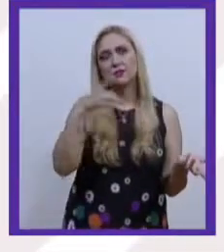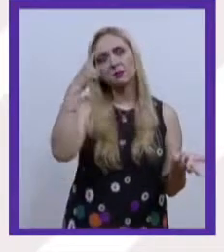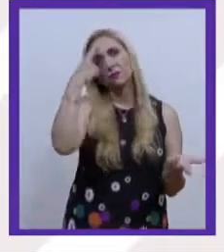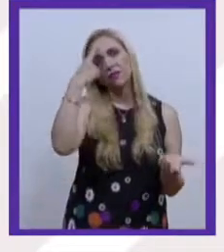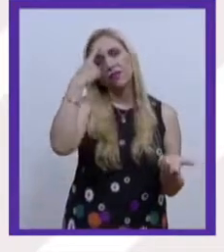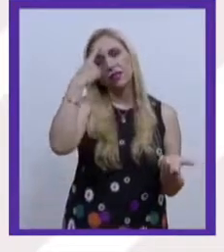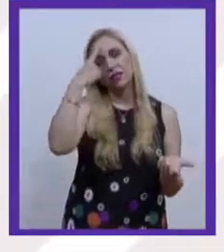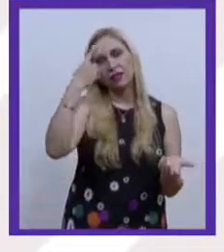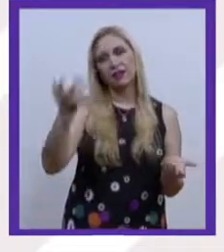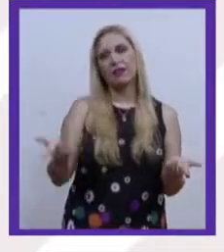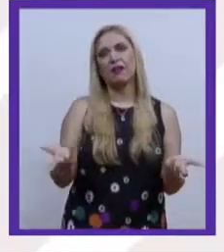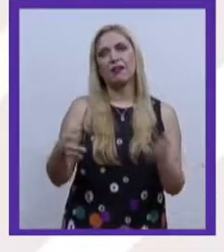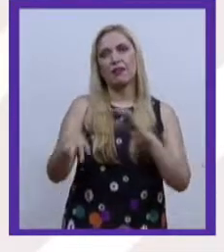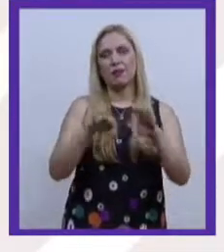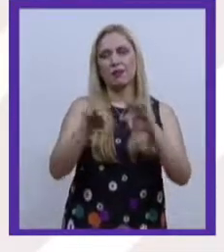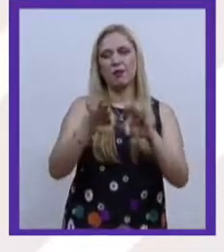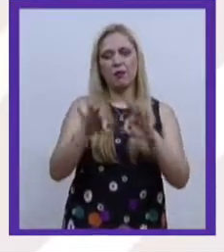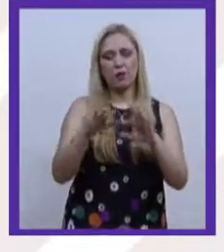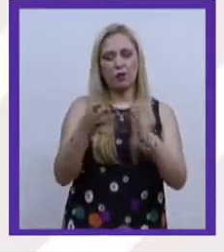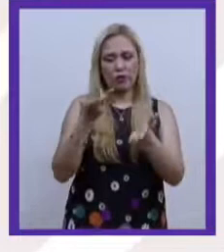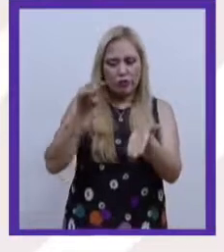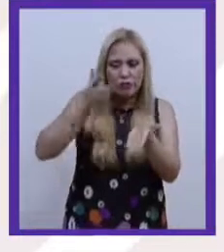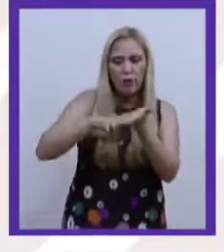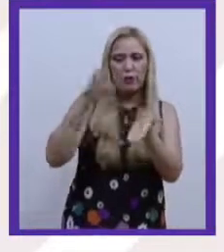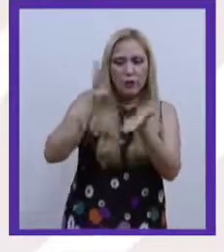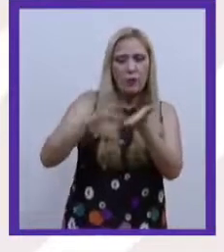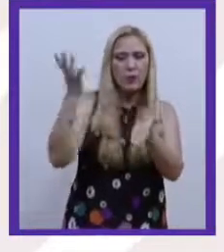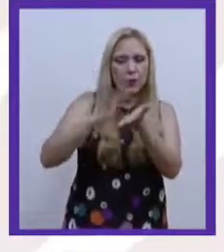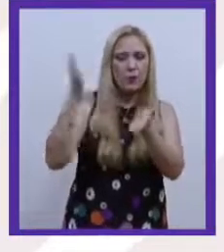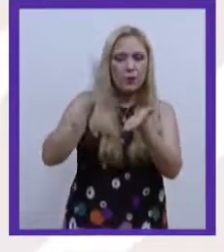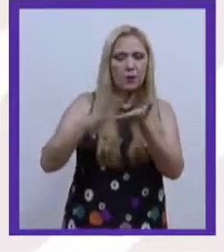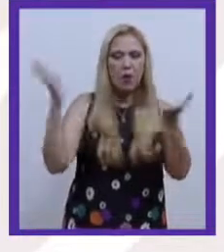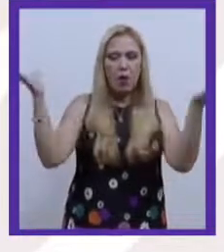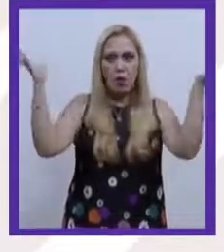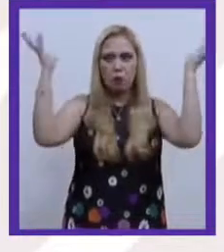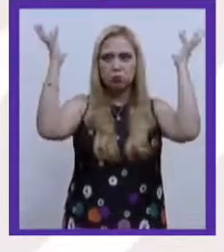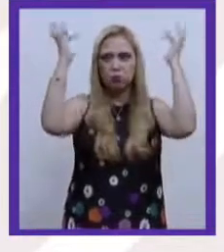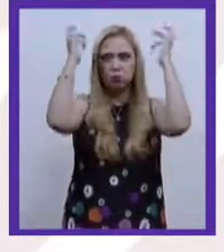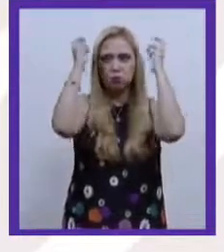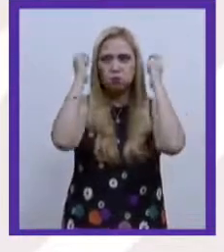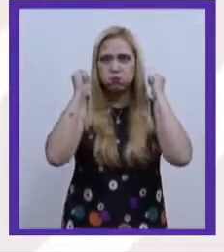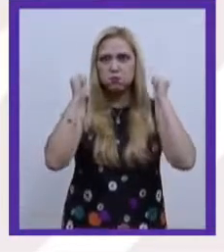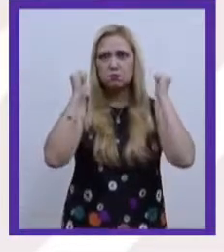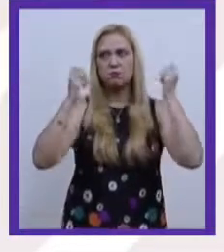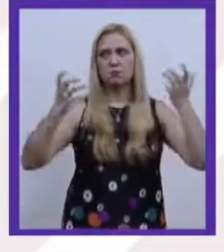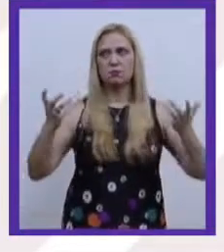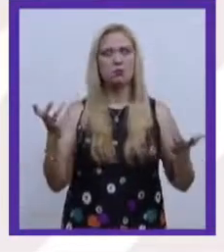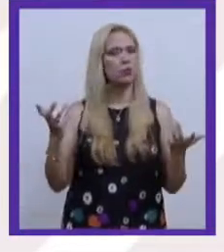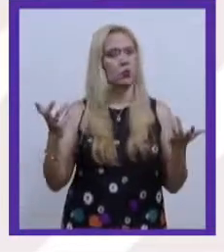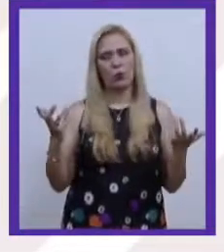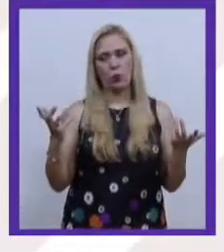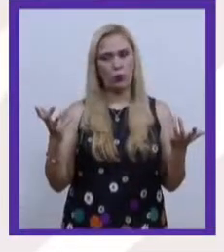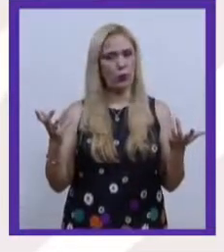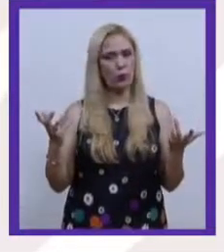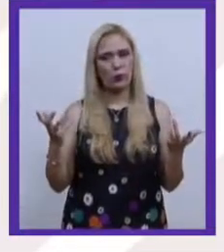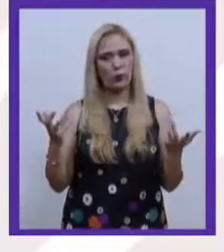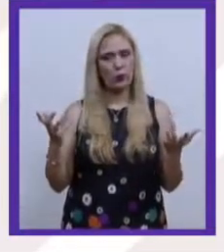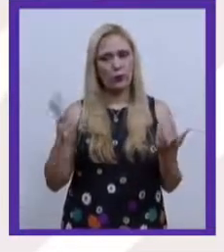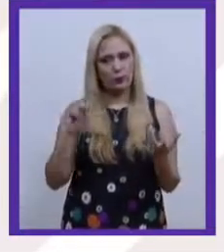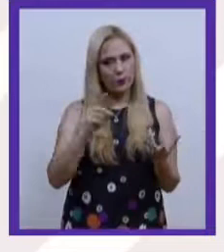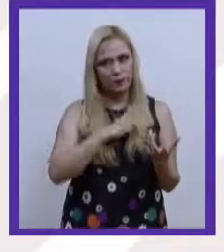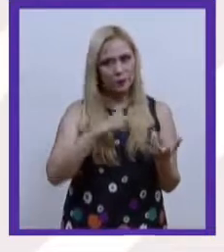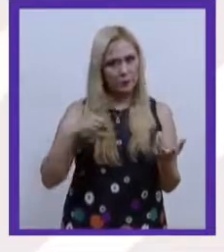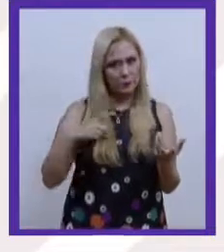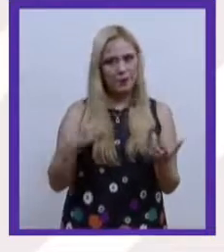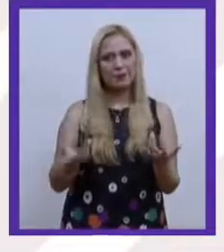poner trabajos, no sé si llamarles subjetivo, digamos, pero en una manera no objetiva, que se está